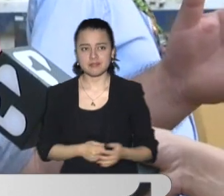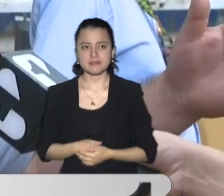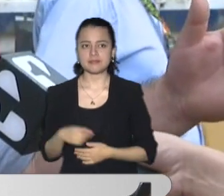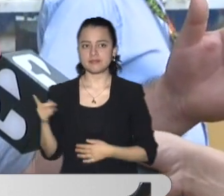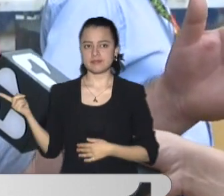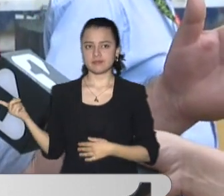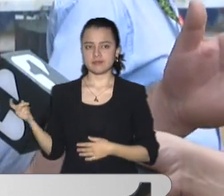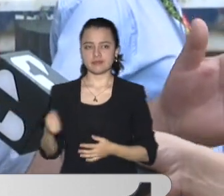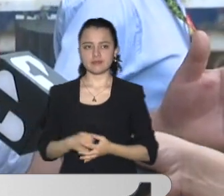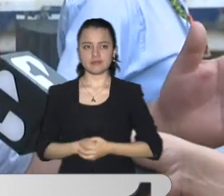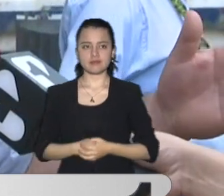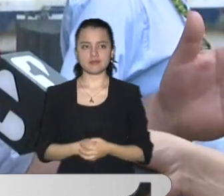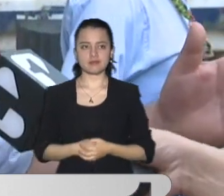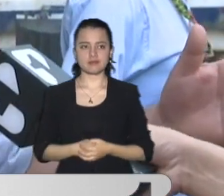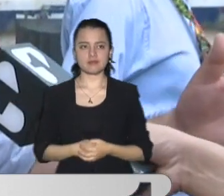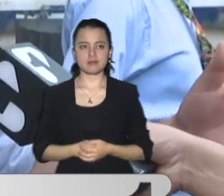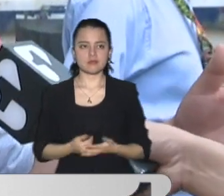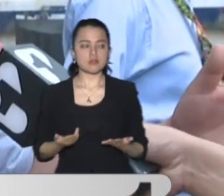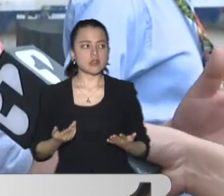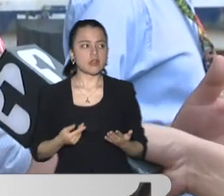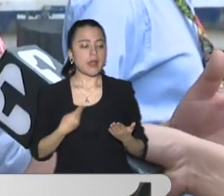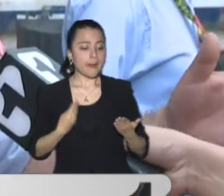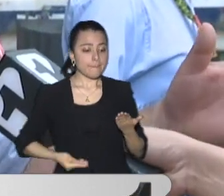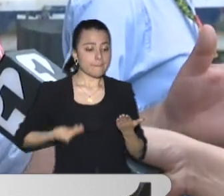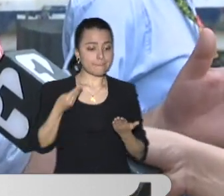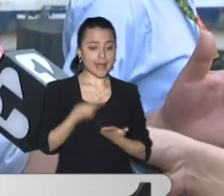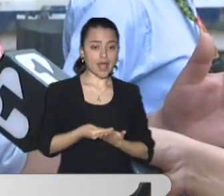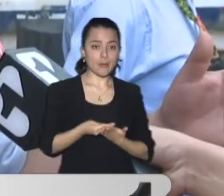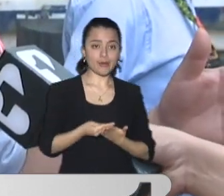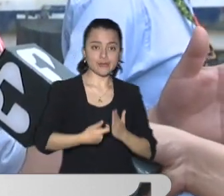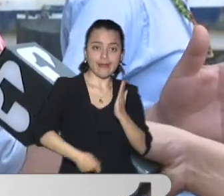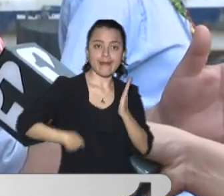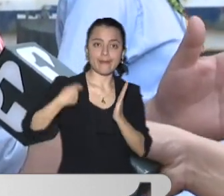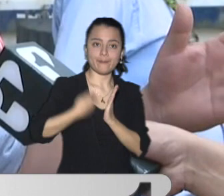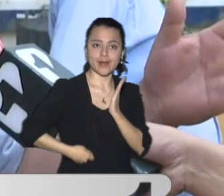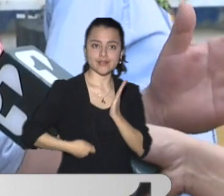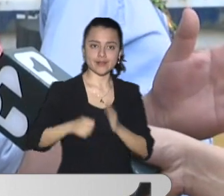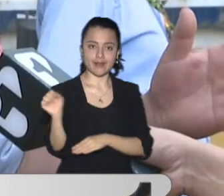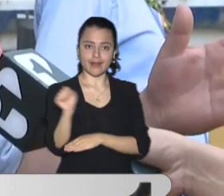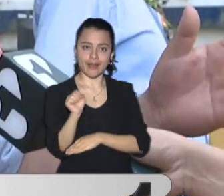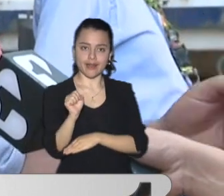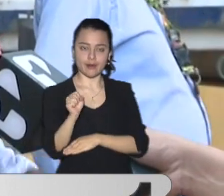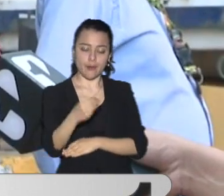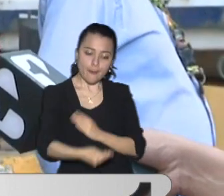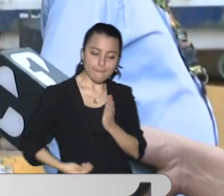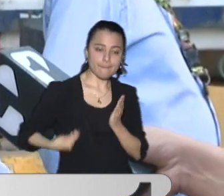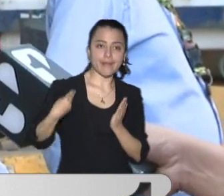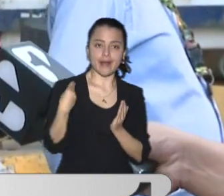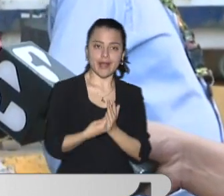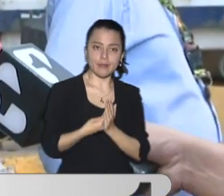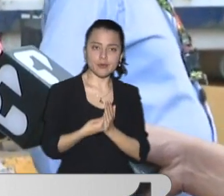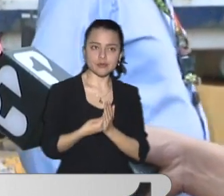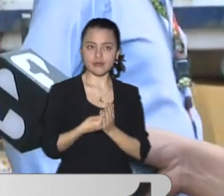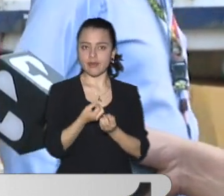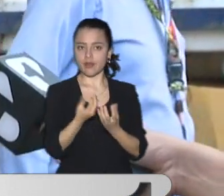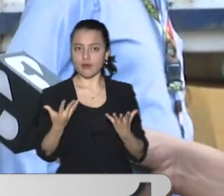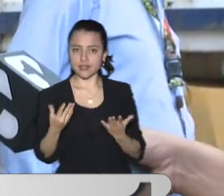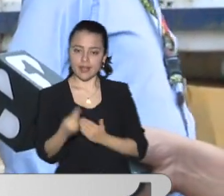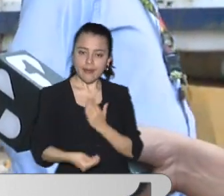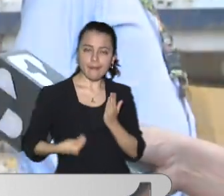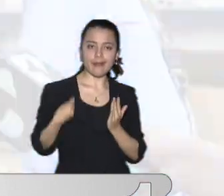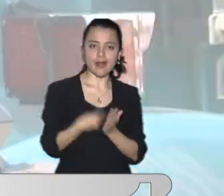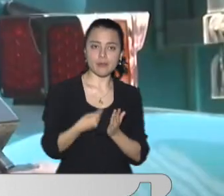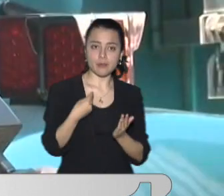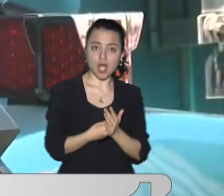que le queda al carro es para pagar impuestos y a nosotros, sinceramente, como transportadores, como conductores, nunca tenemos un beneficio